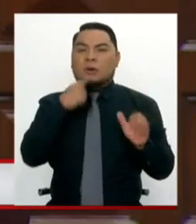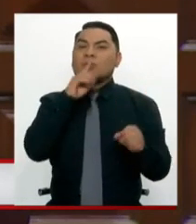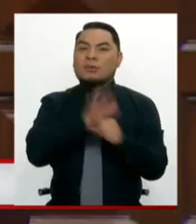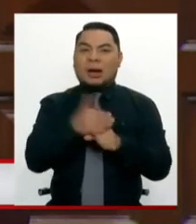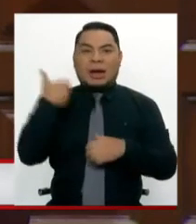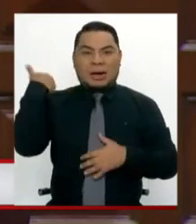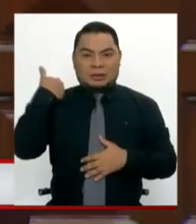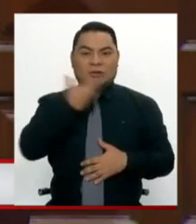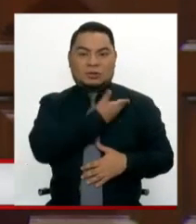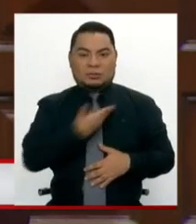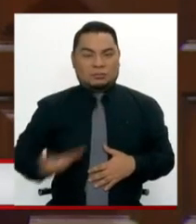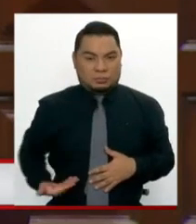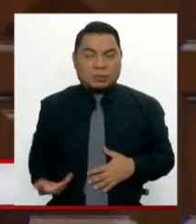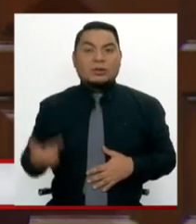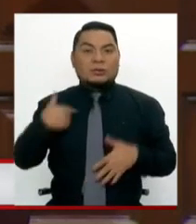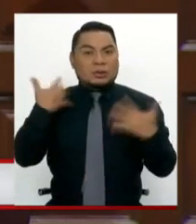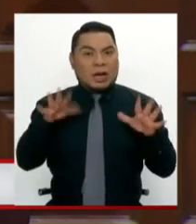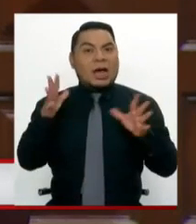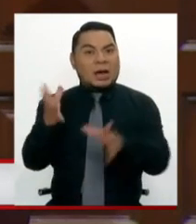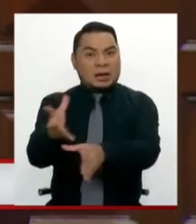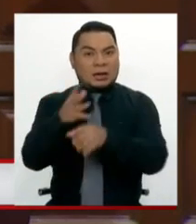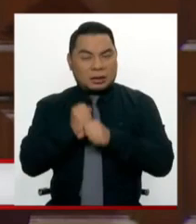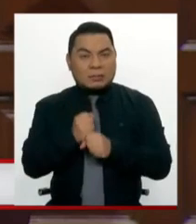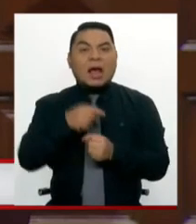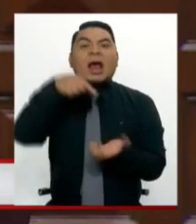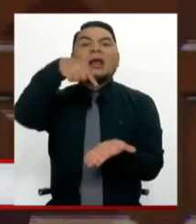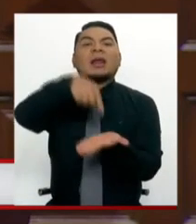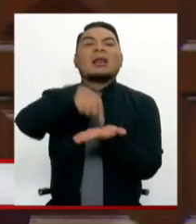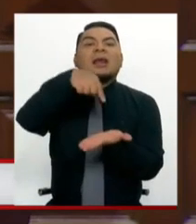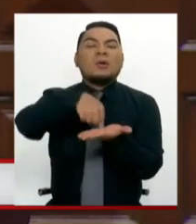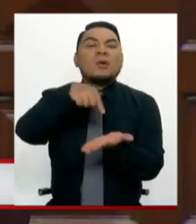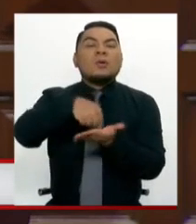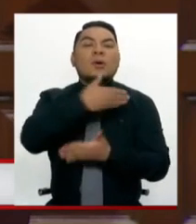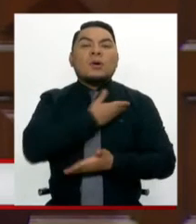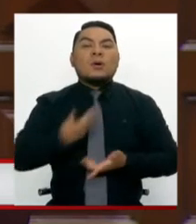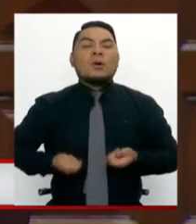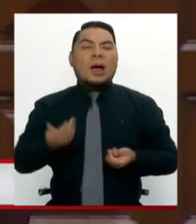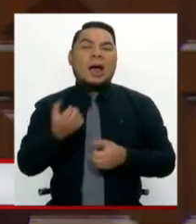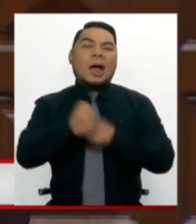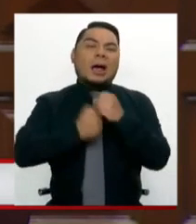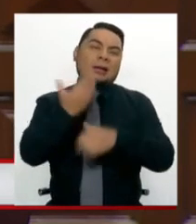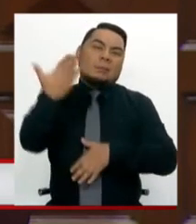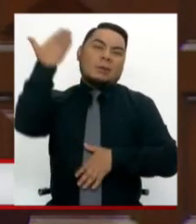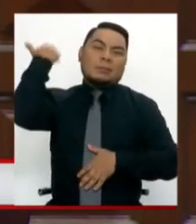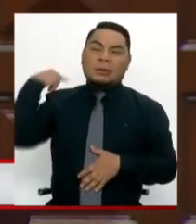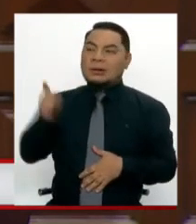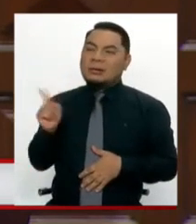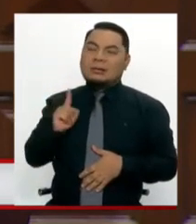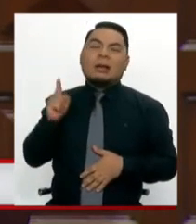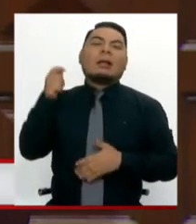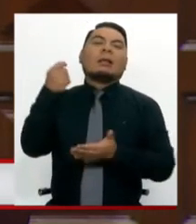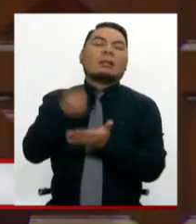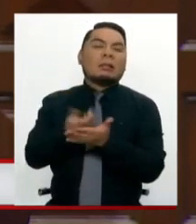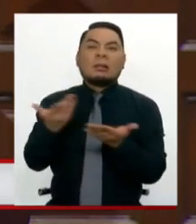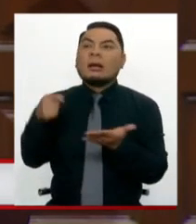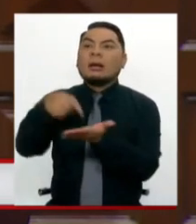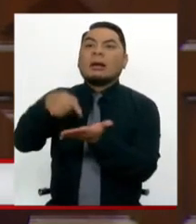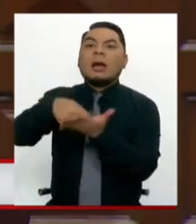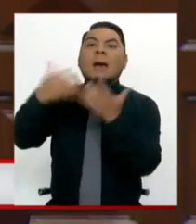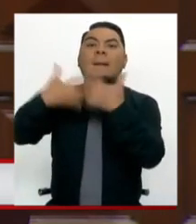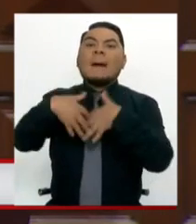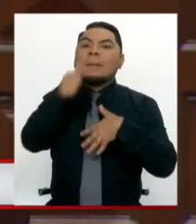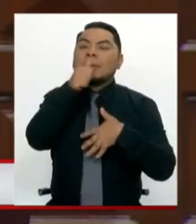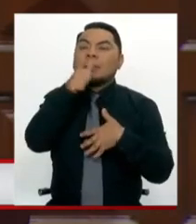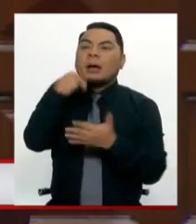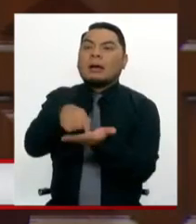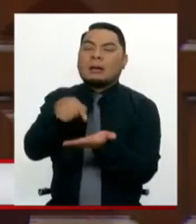este gobierno, que hemos recuperado las deudas tributarias de gobiernos anteriores que ellos no quisieron cobrarla a las empresas